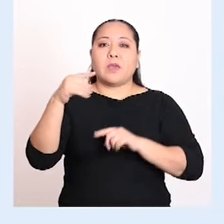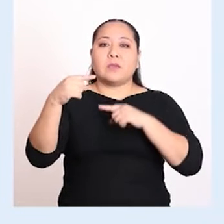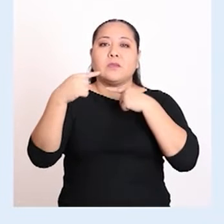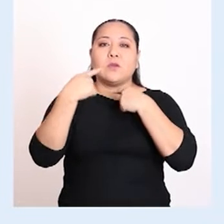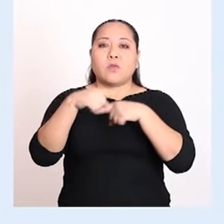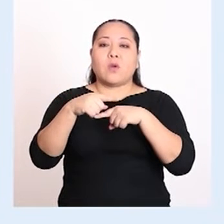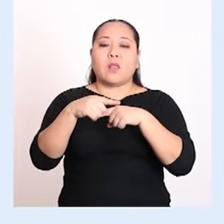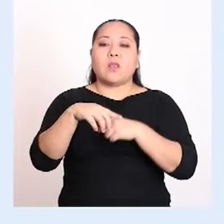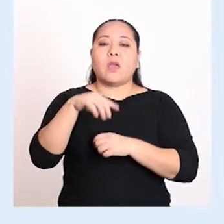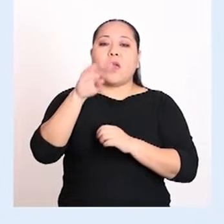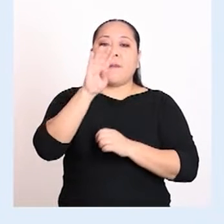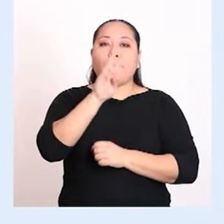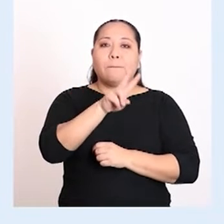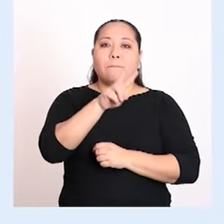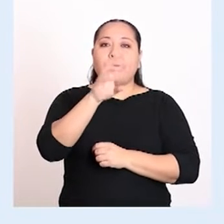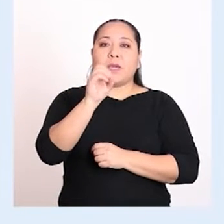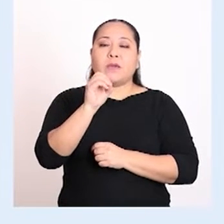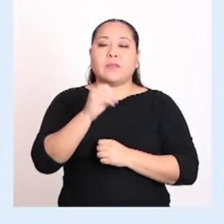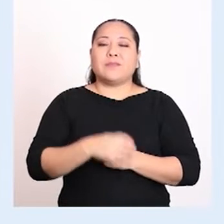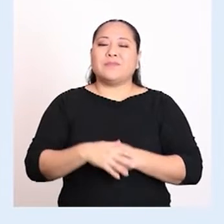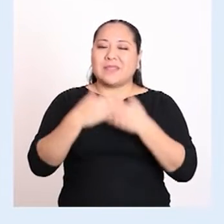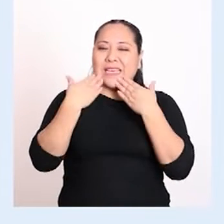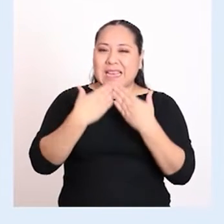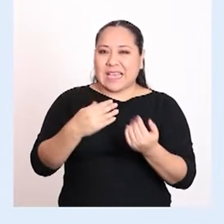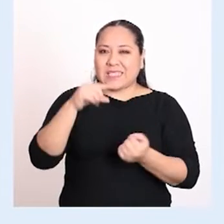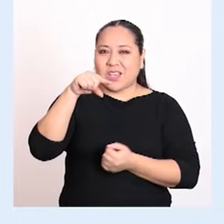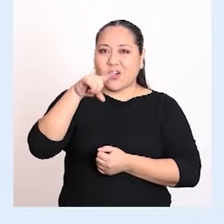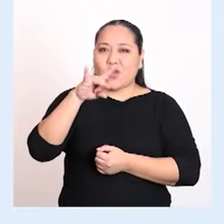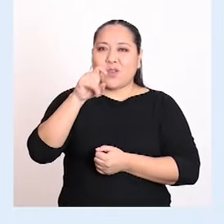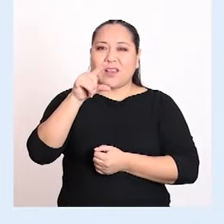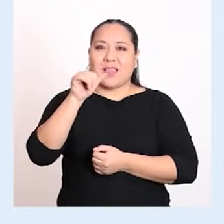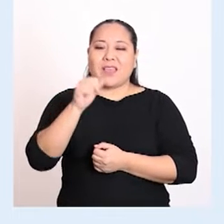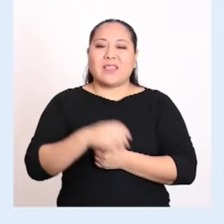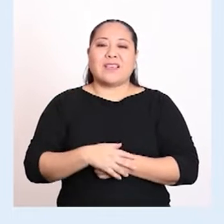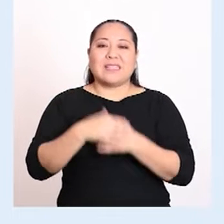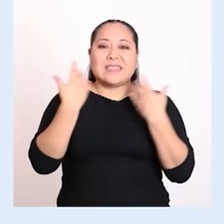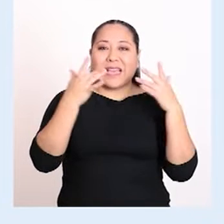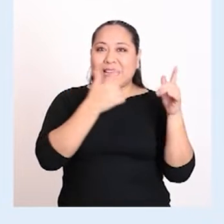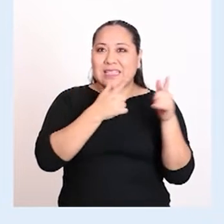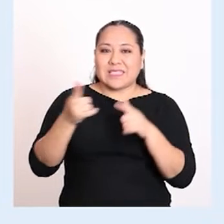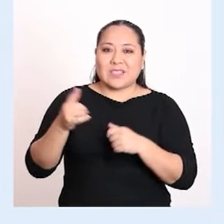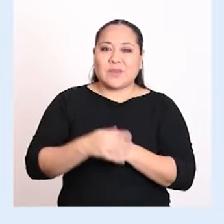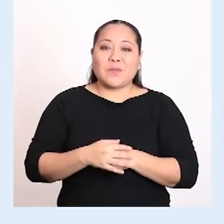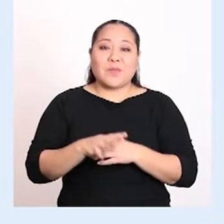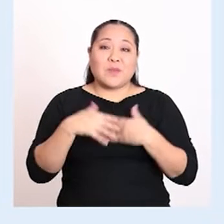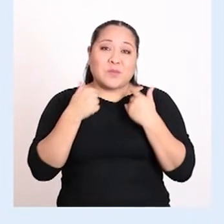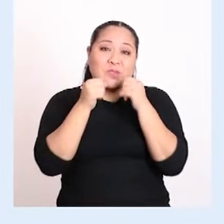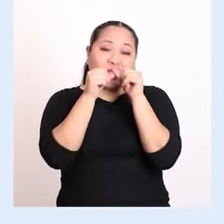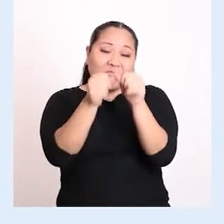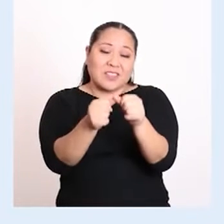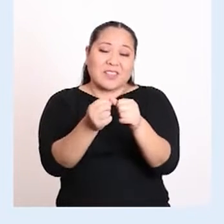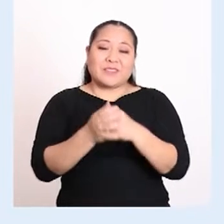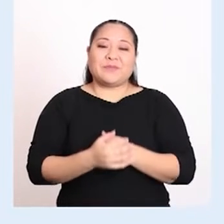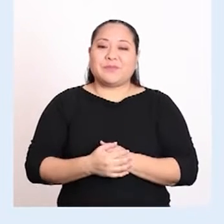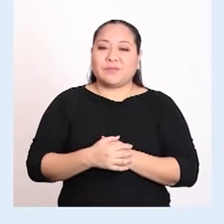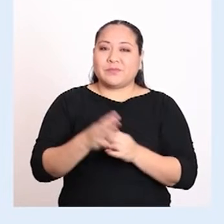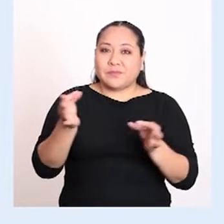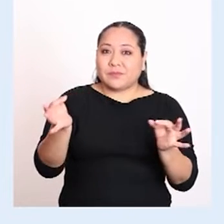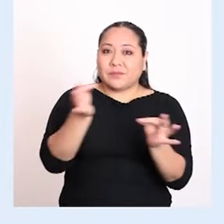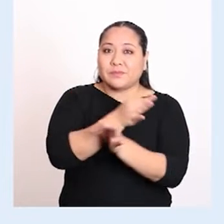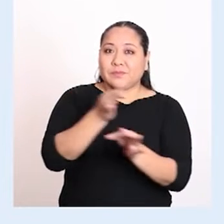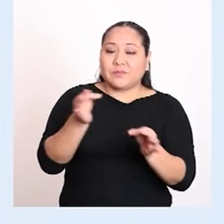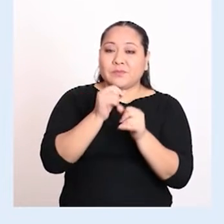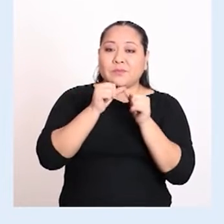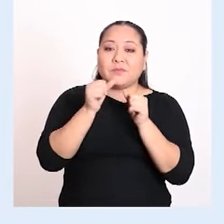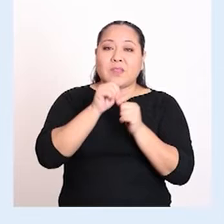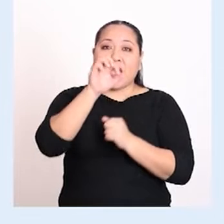es igual a 20. Gracias, Googleana. Ahora sí, Yamile, podemos continuar. Vamos a reemplazar los